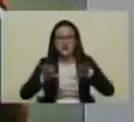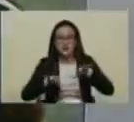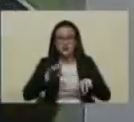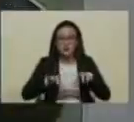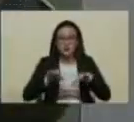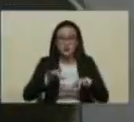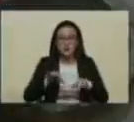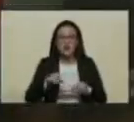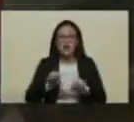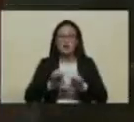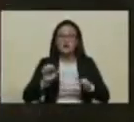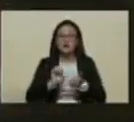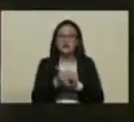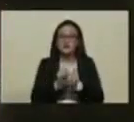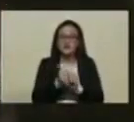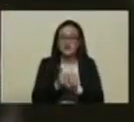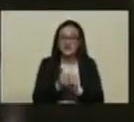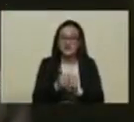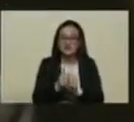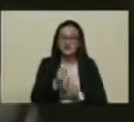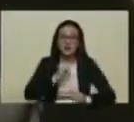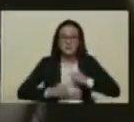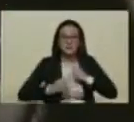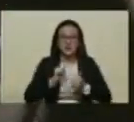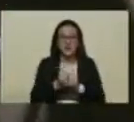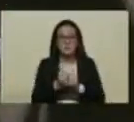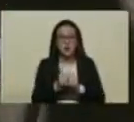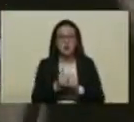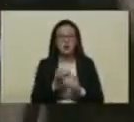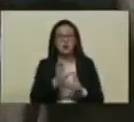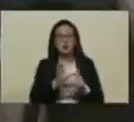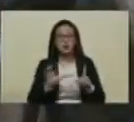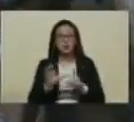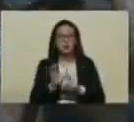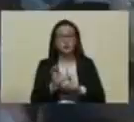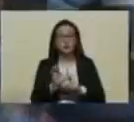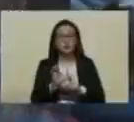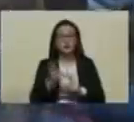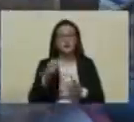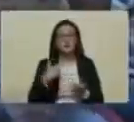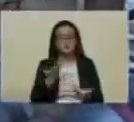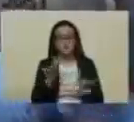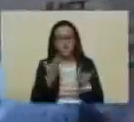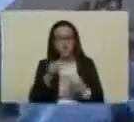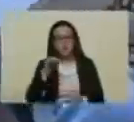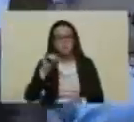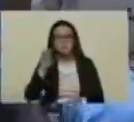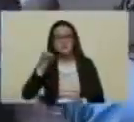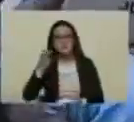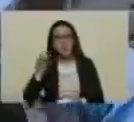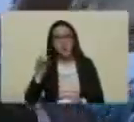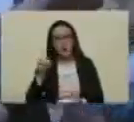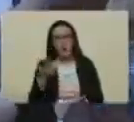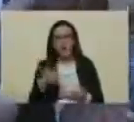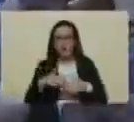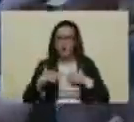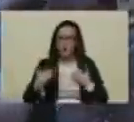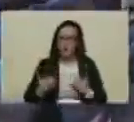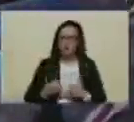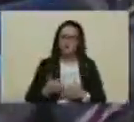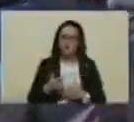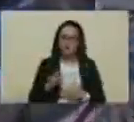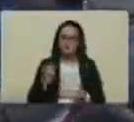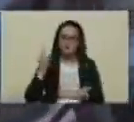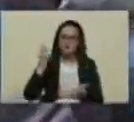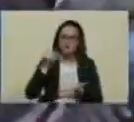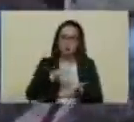para educación física, espacios para la cultura. Pero me gustaría que el compañero Mimón Berger nos diga cómo ese corazón urbano va a